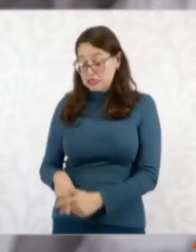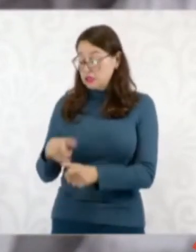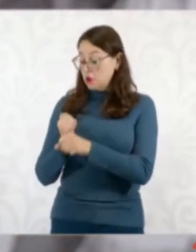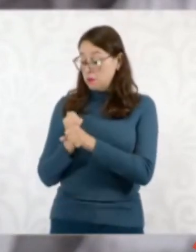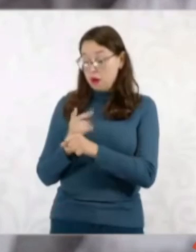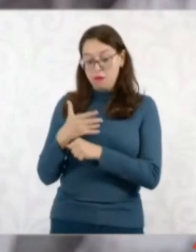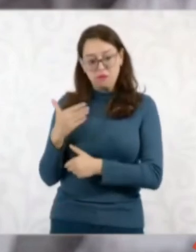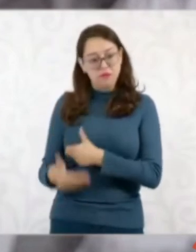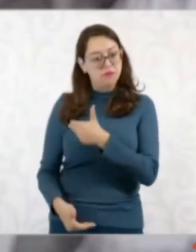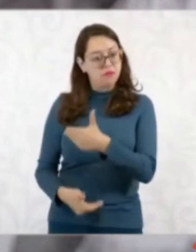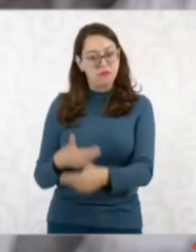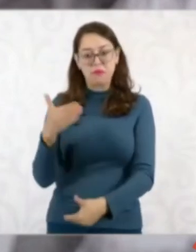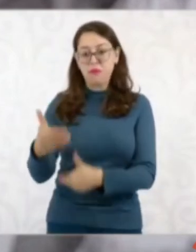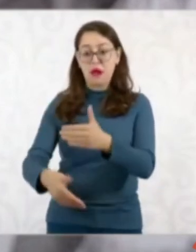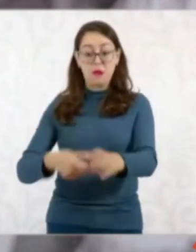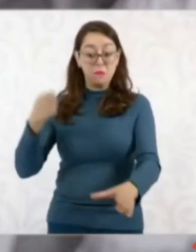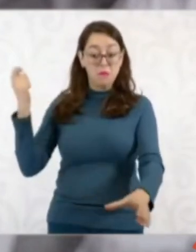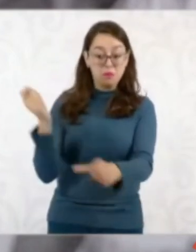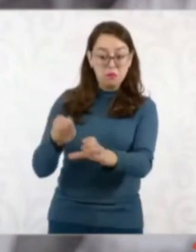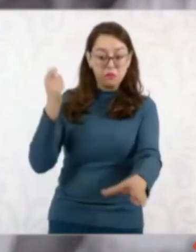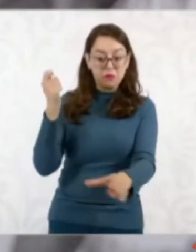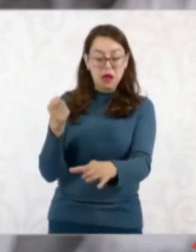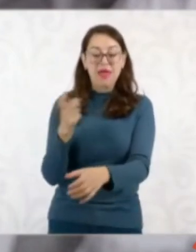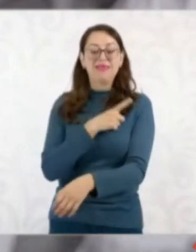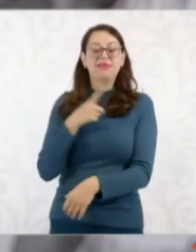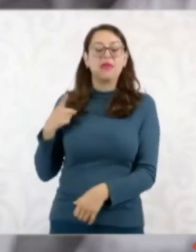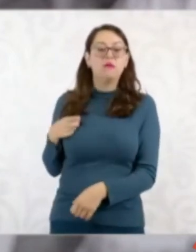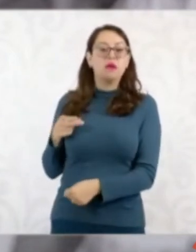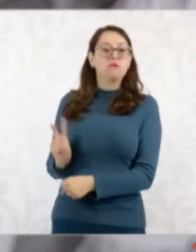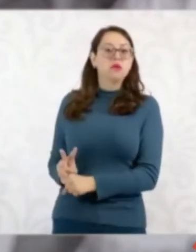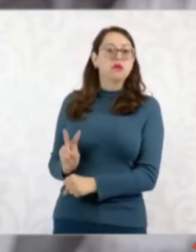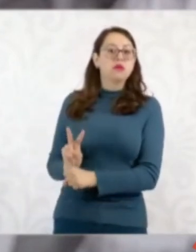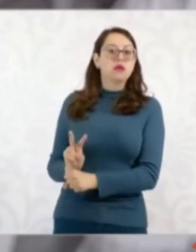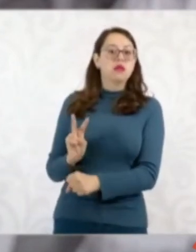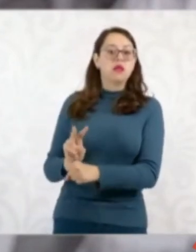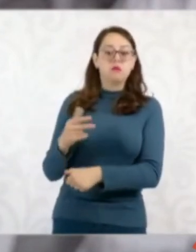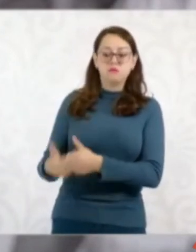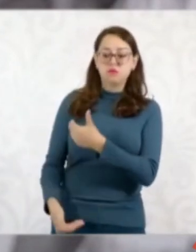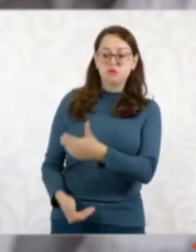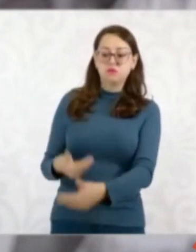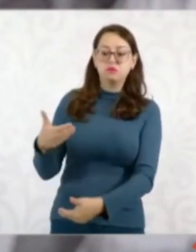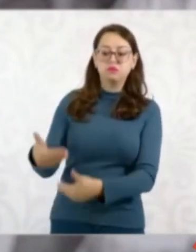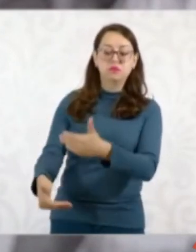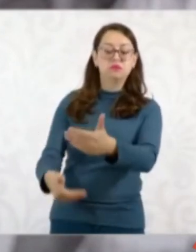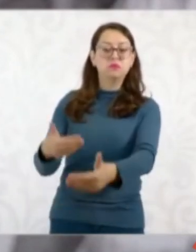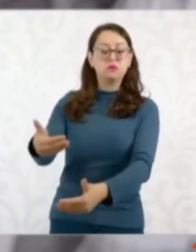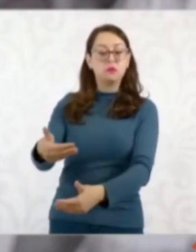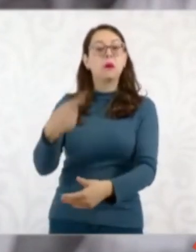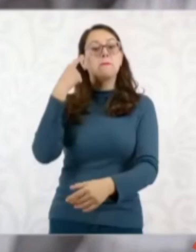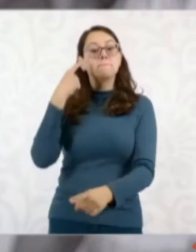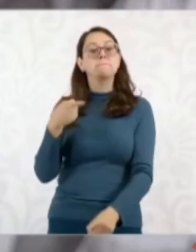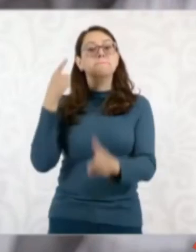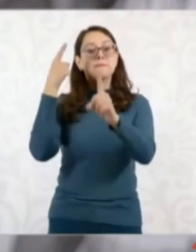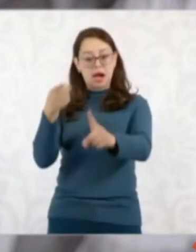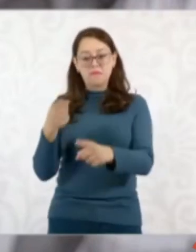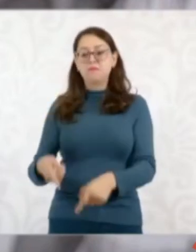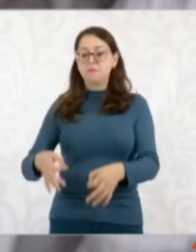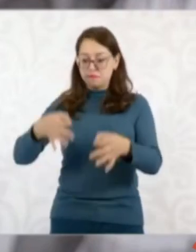y hasta la ejecución de las sanciones. Todo esto a fin de garantizar la debida diligencia, la